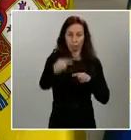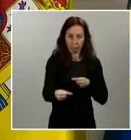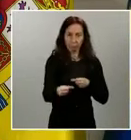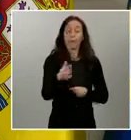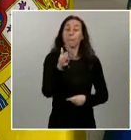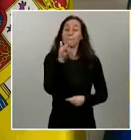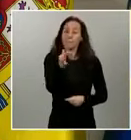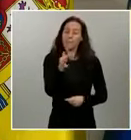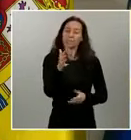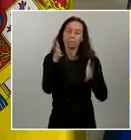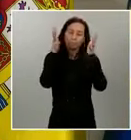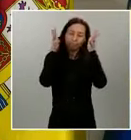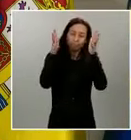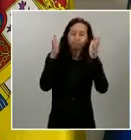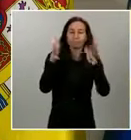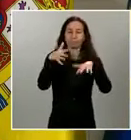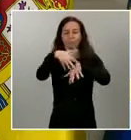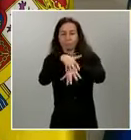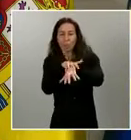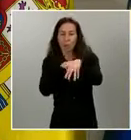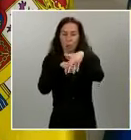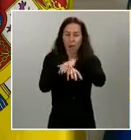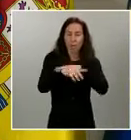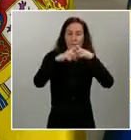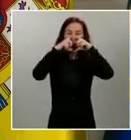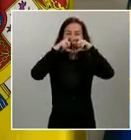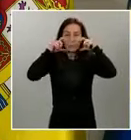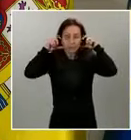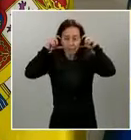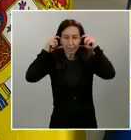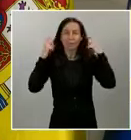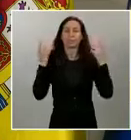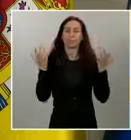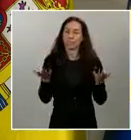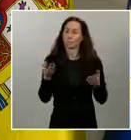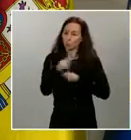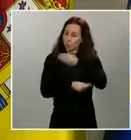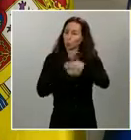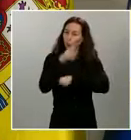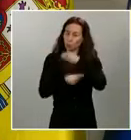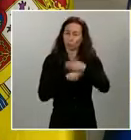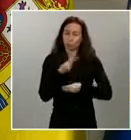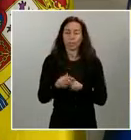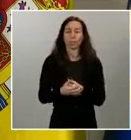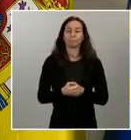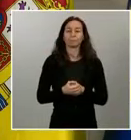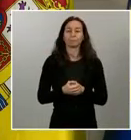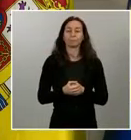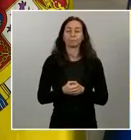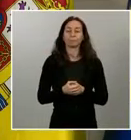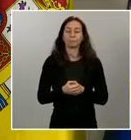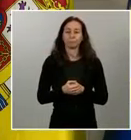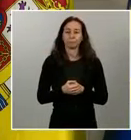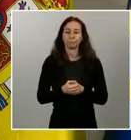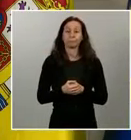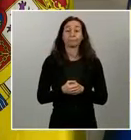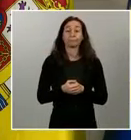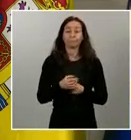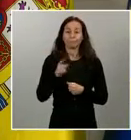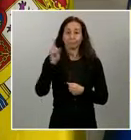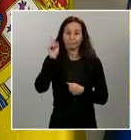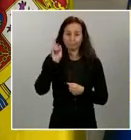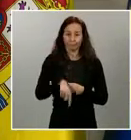sistemas de protección en mascarillas o cubrir en la nariz y boca. Y, por supuesto, se ha contado con